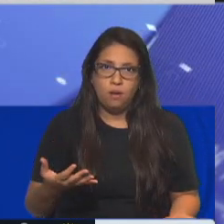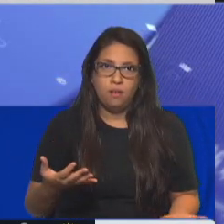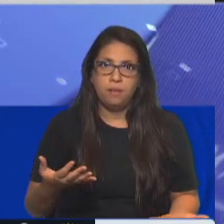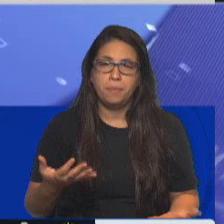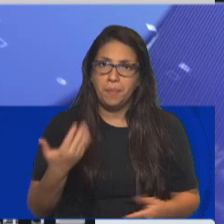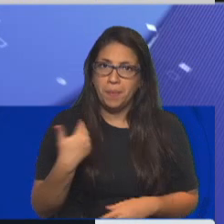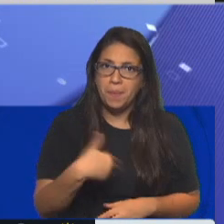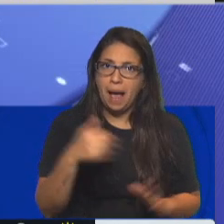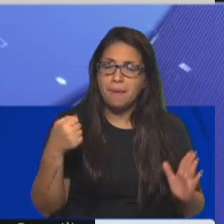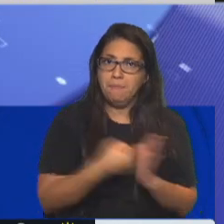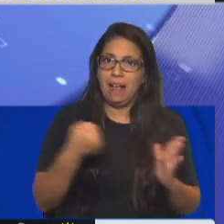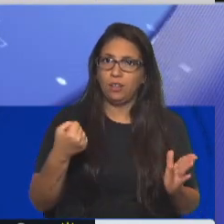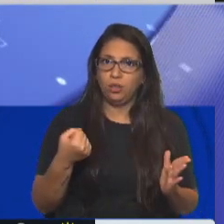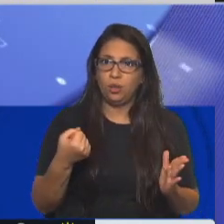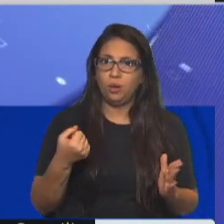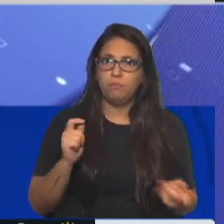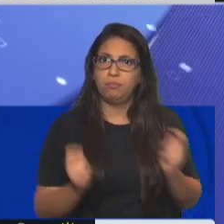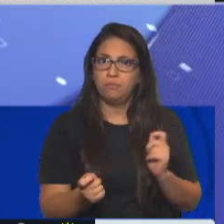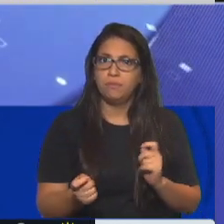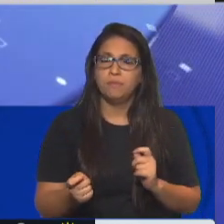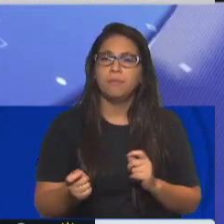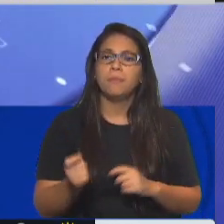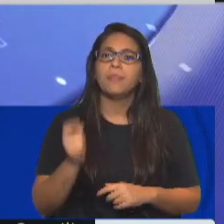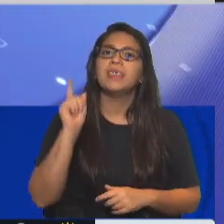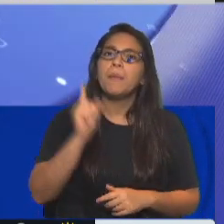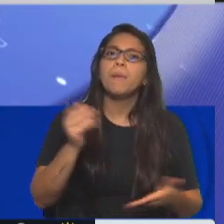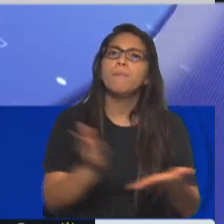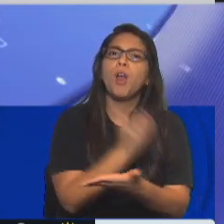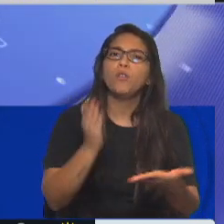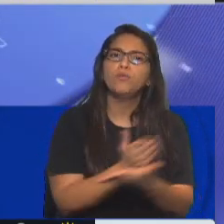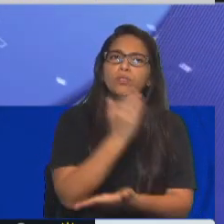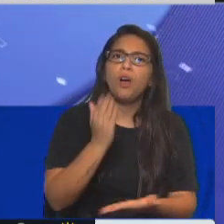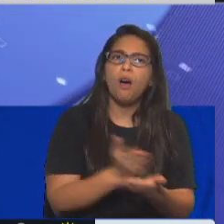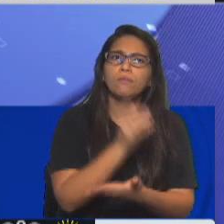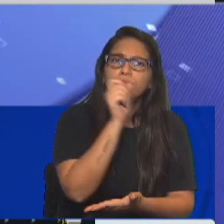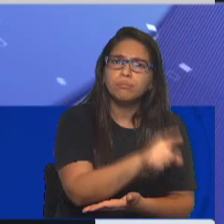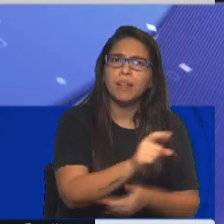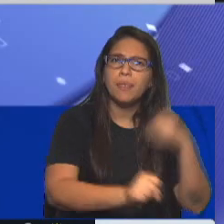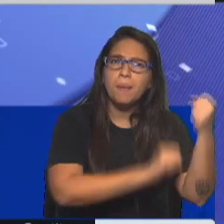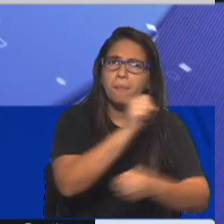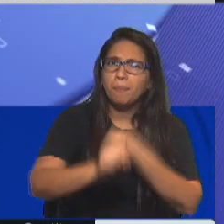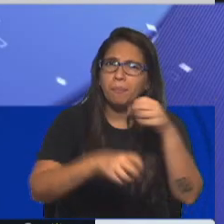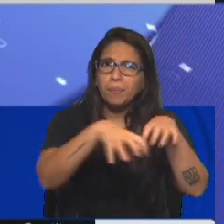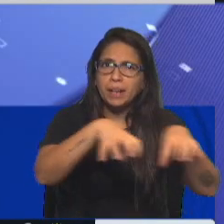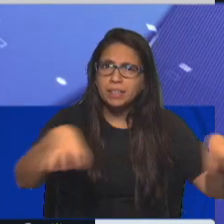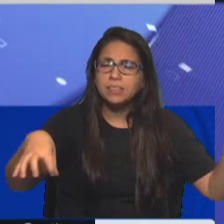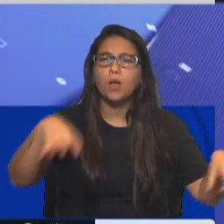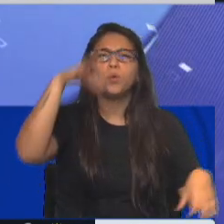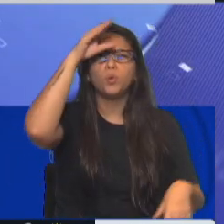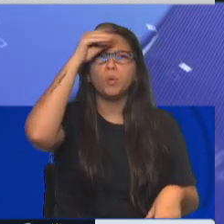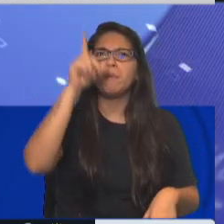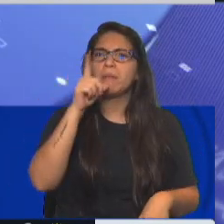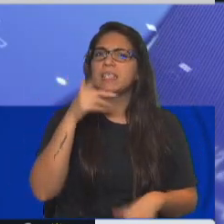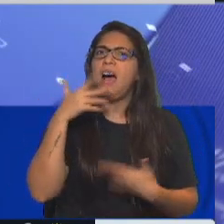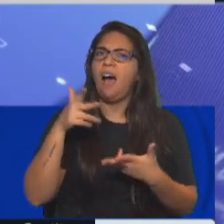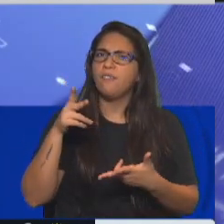que analizar que gran parte de la producción, que esto está atado, e incluso Trump lo mencionó en algunas entrevistas,